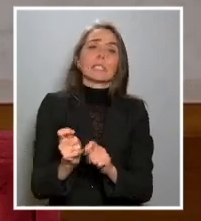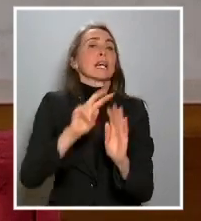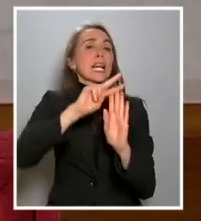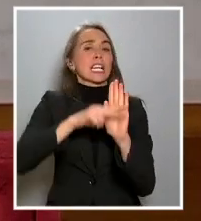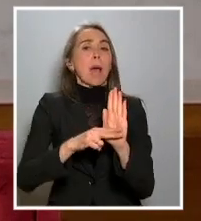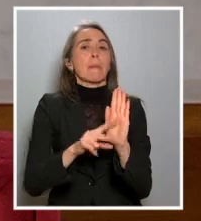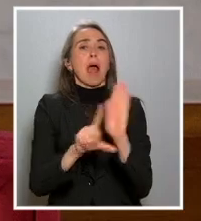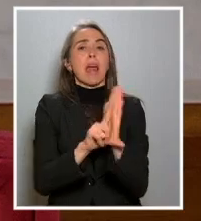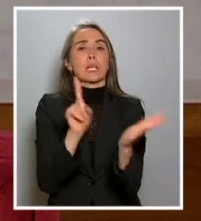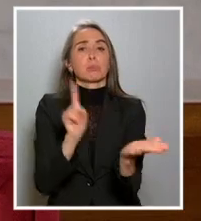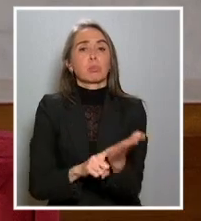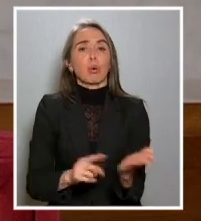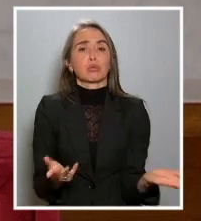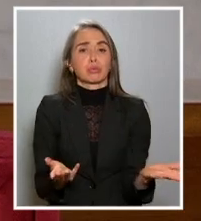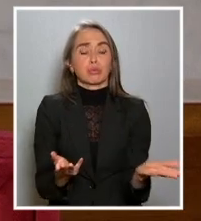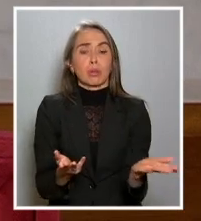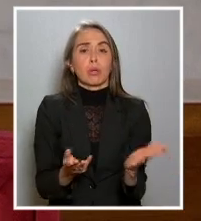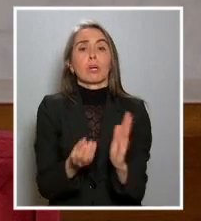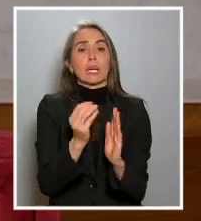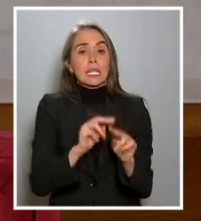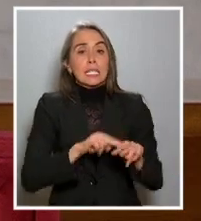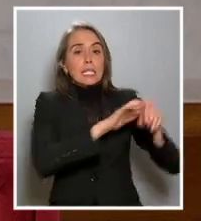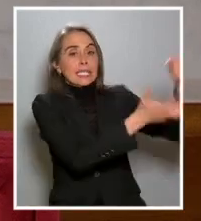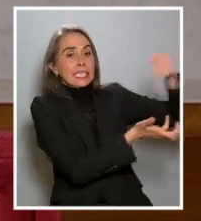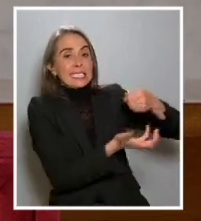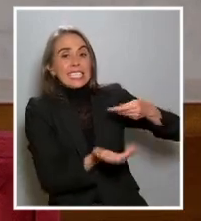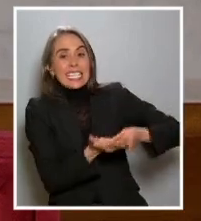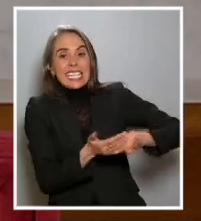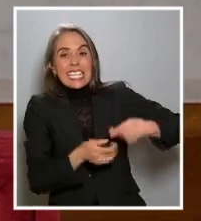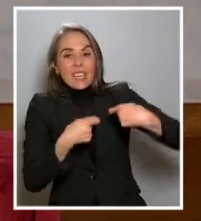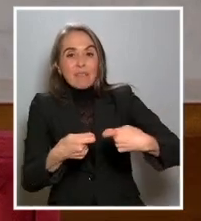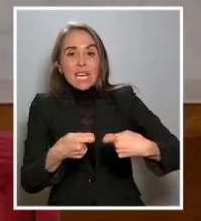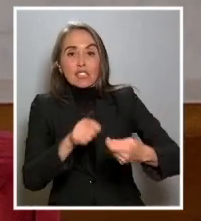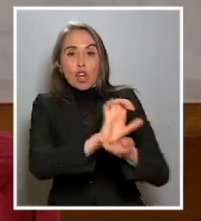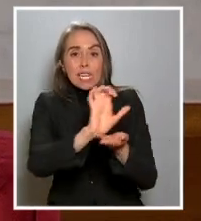orden tributario que aseguren inversión y responsabilidad fiscal.